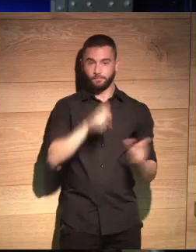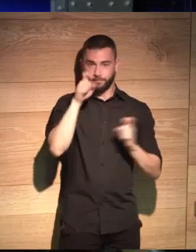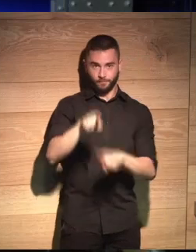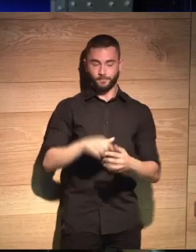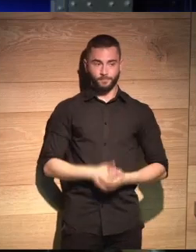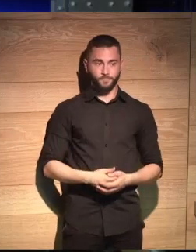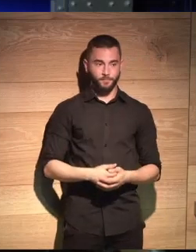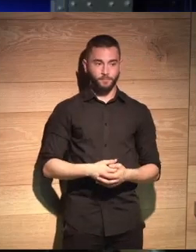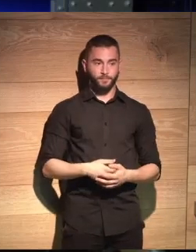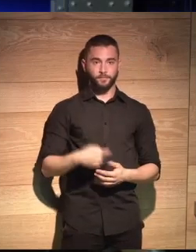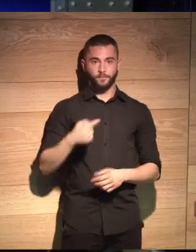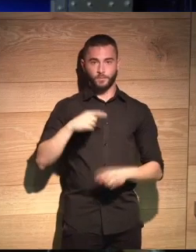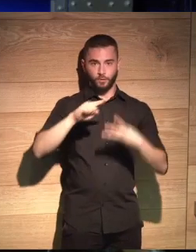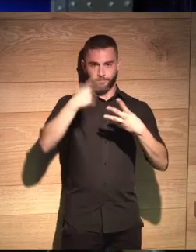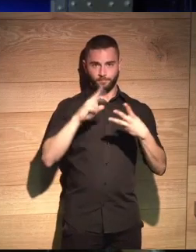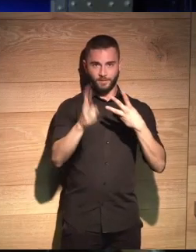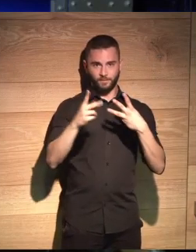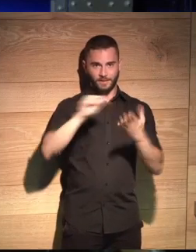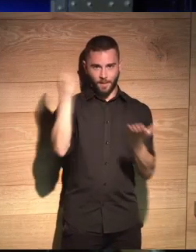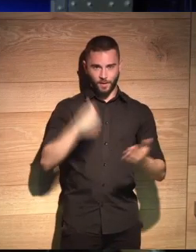contesto rápido a la primera pregunta.